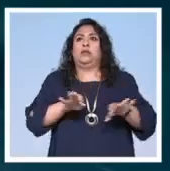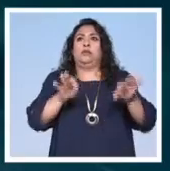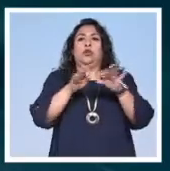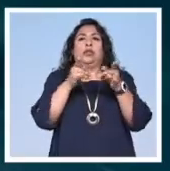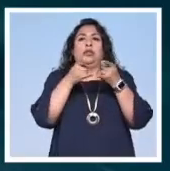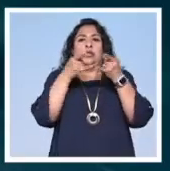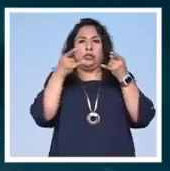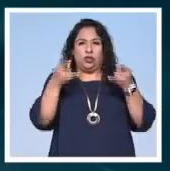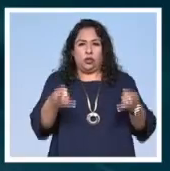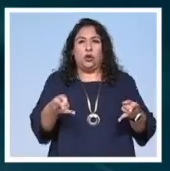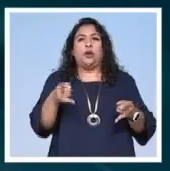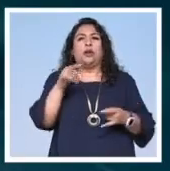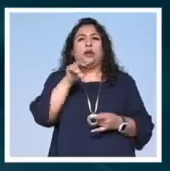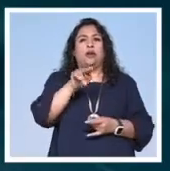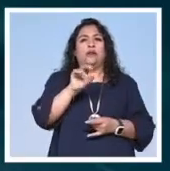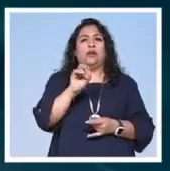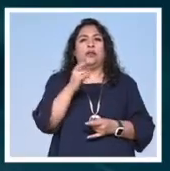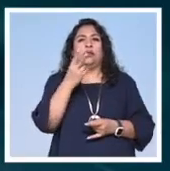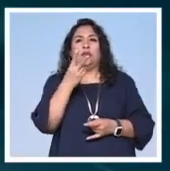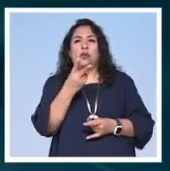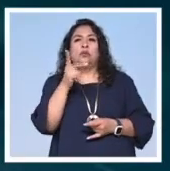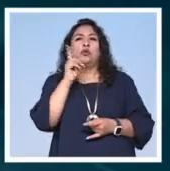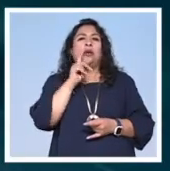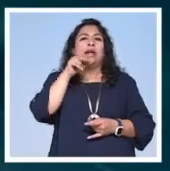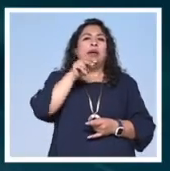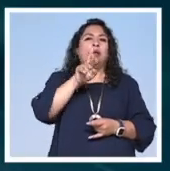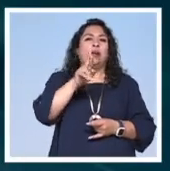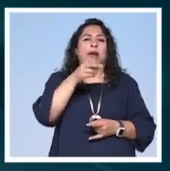historia para Noticias 22